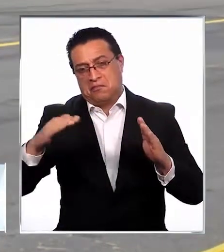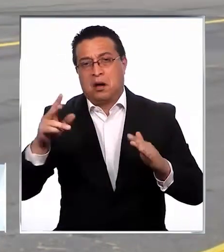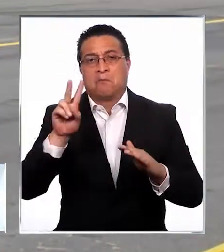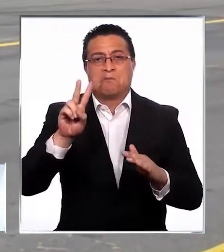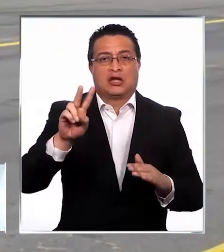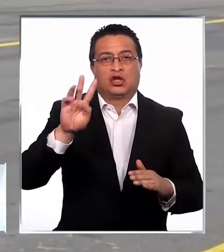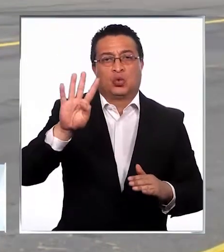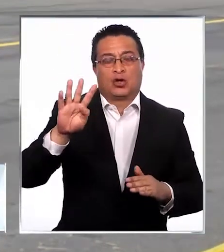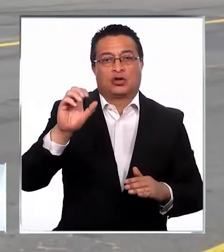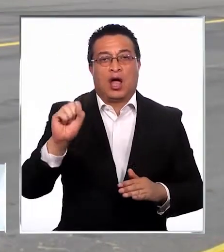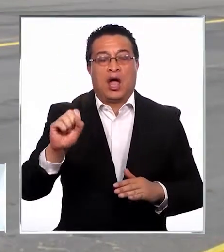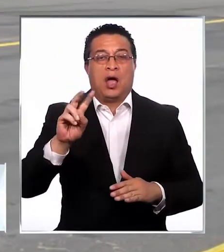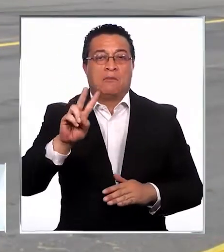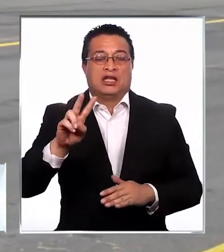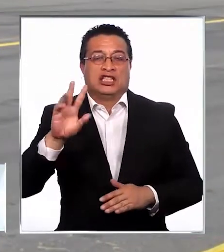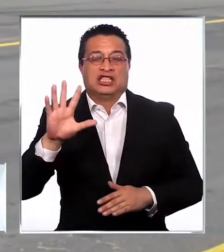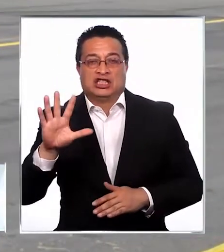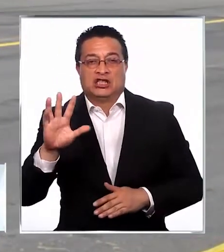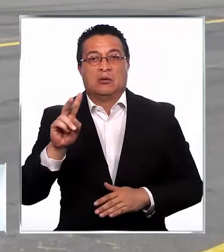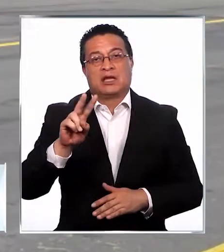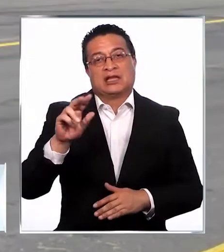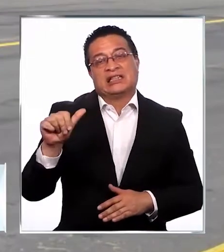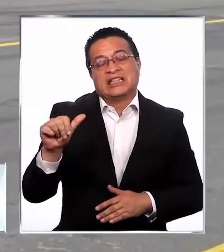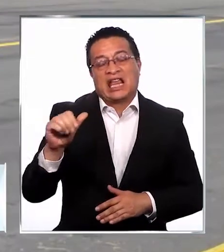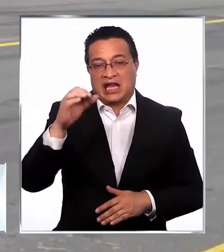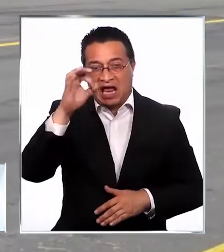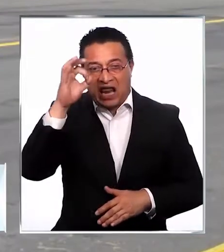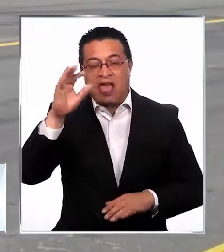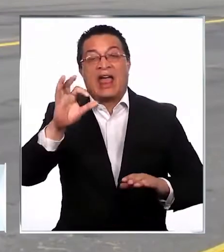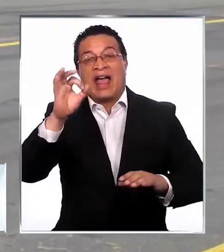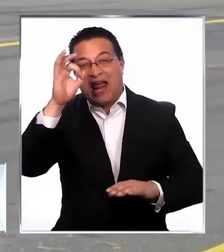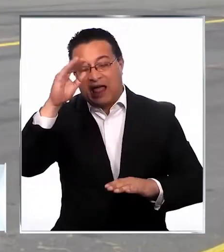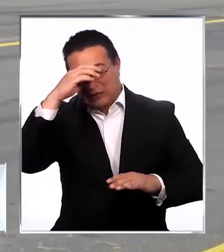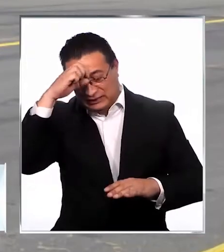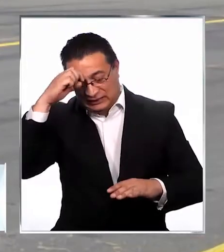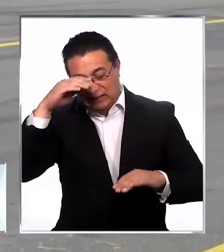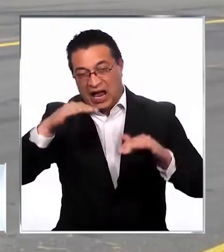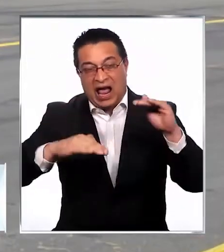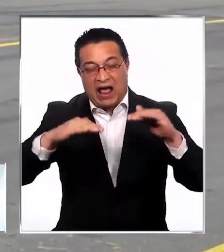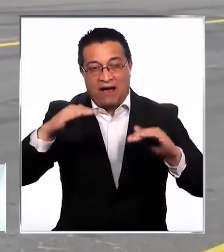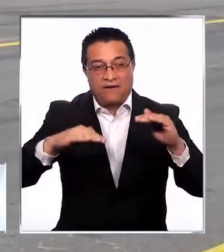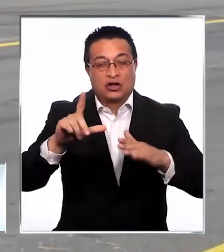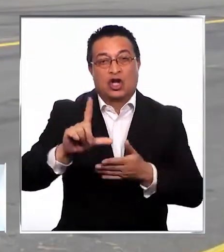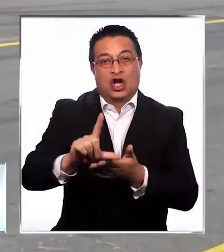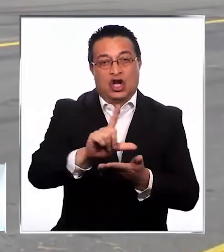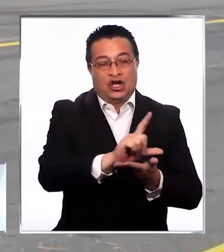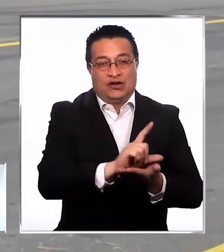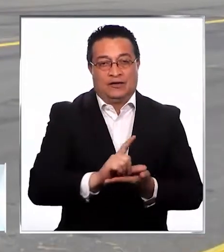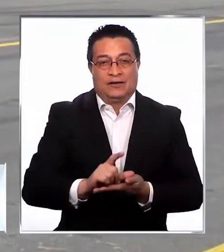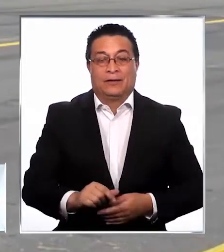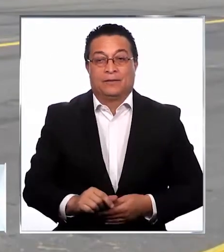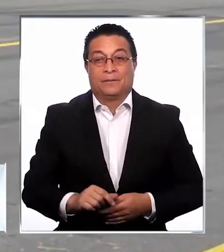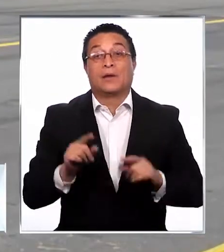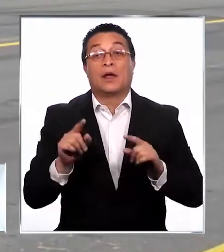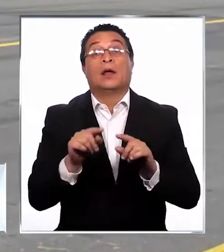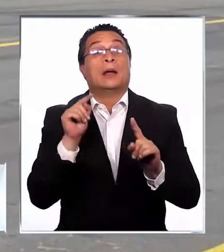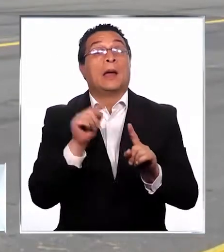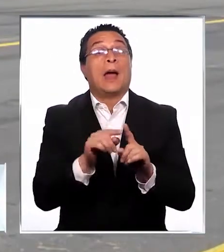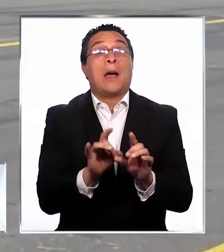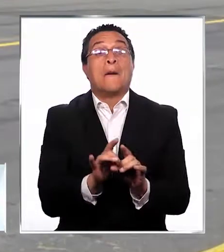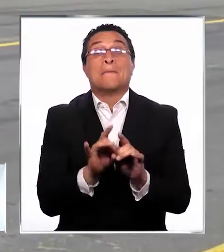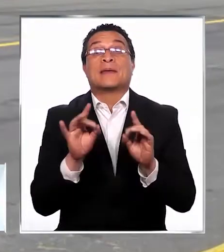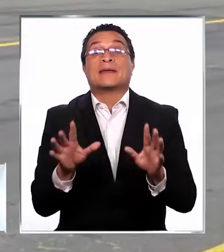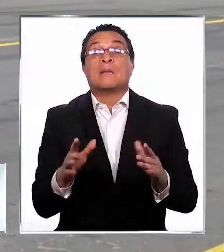orden de los 24 a los 25 26 grados en algunos lugares en forma localizada principalmente